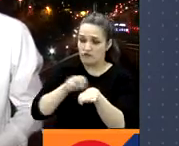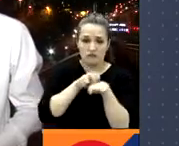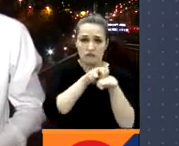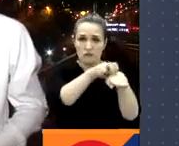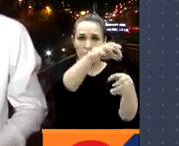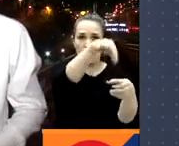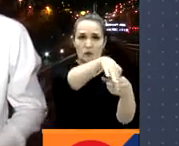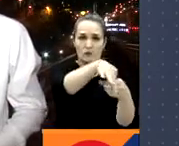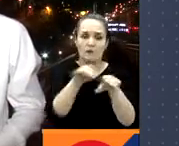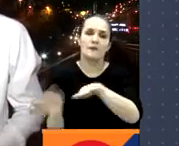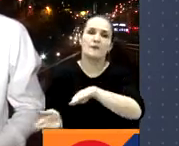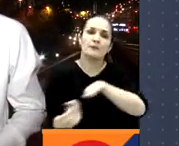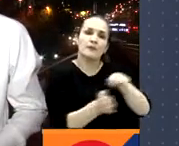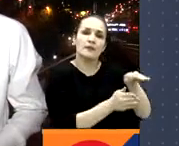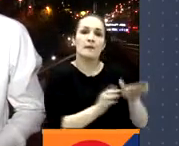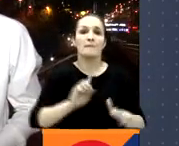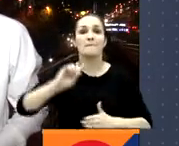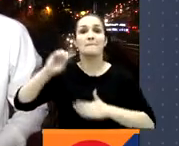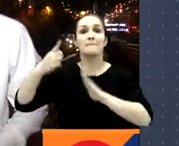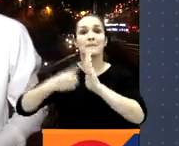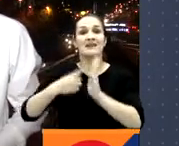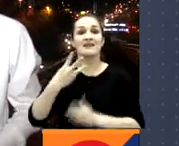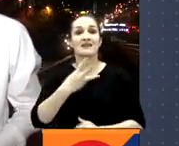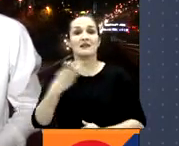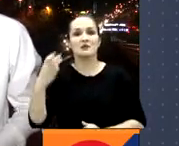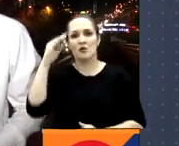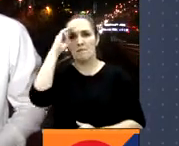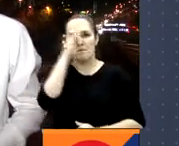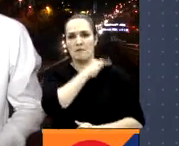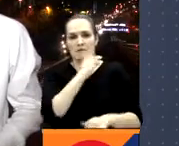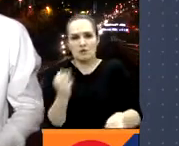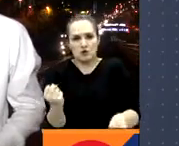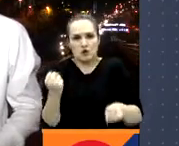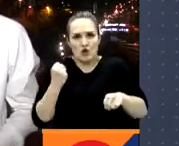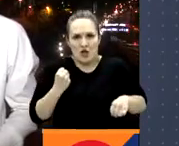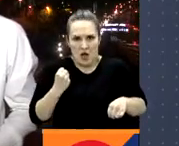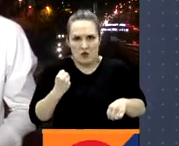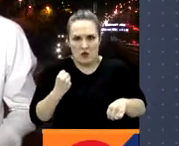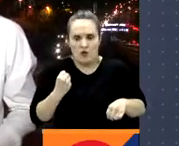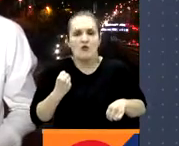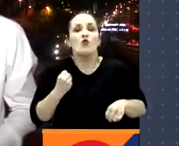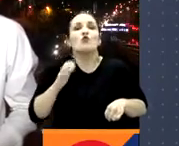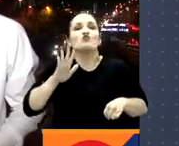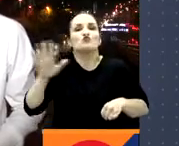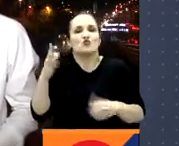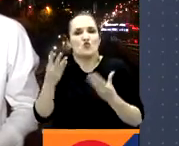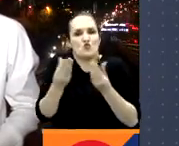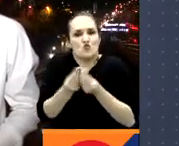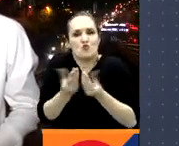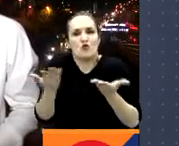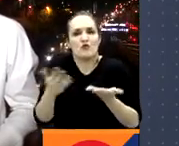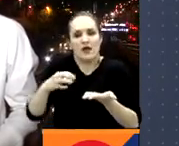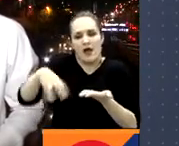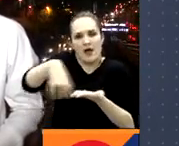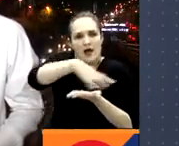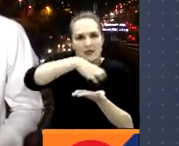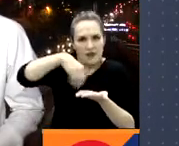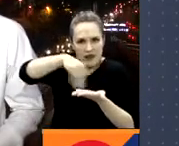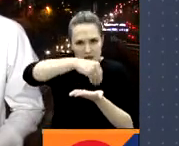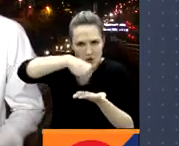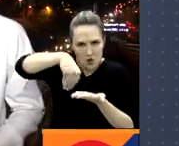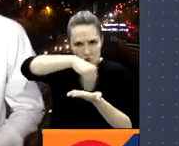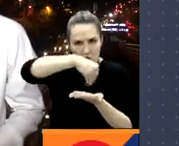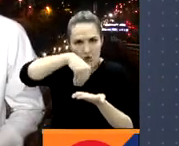1.300 soldados de la Segunda Brigada del Ejército prestarán seguridad en 169 puestos de votación de Atlántico, Magdalena y